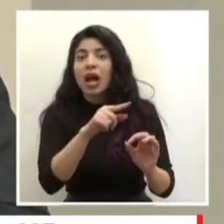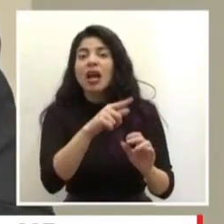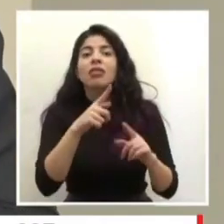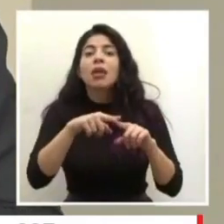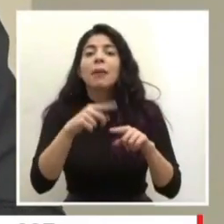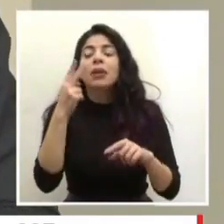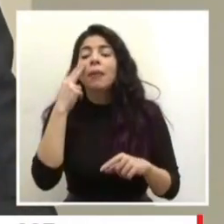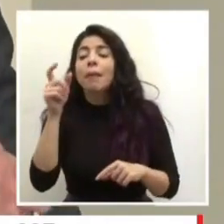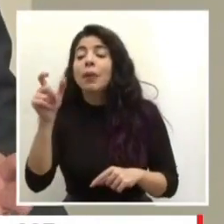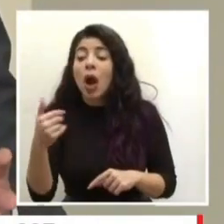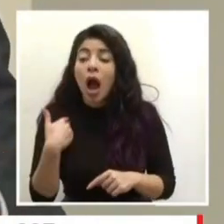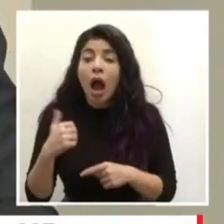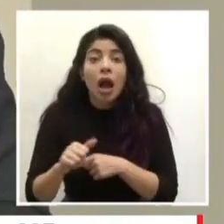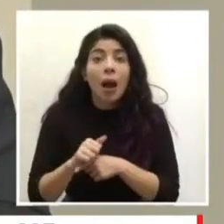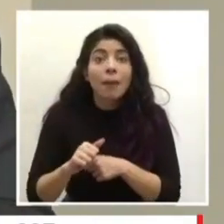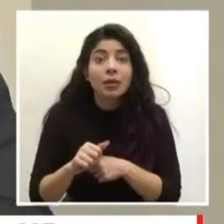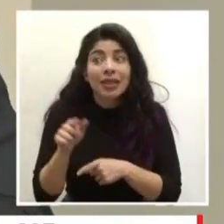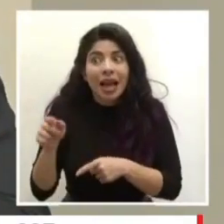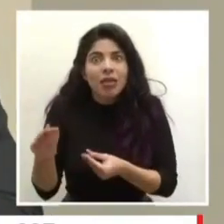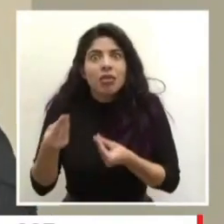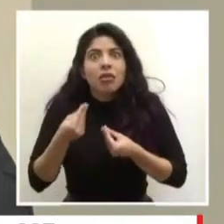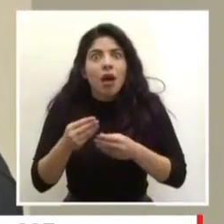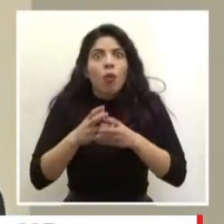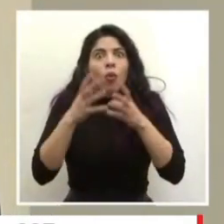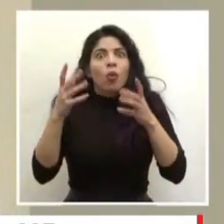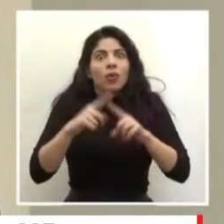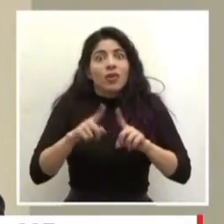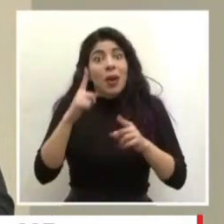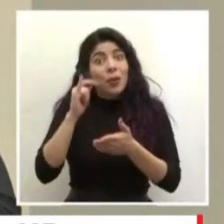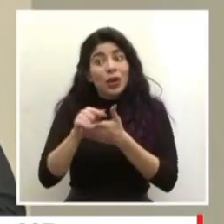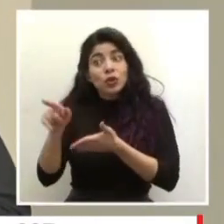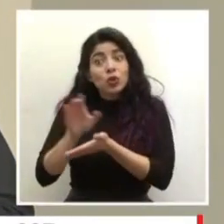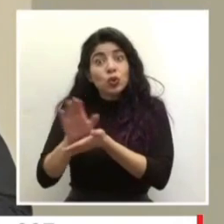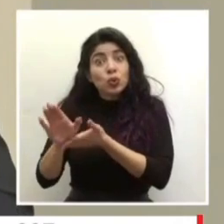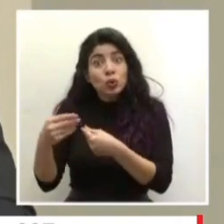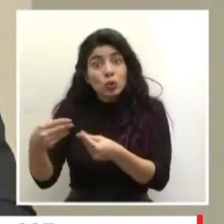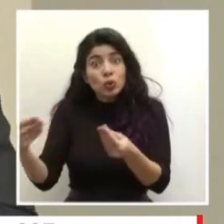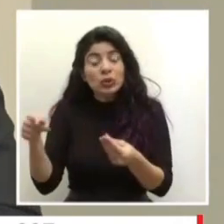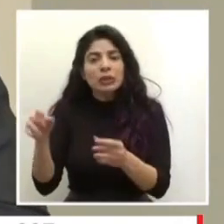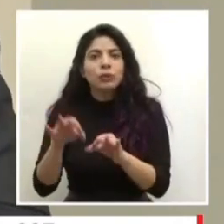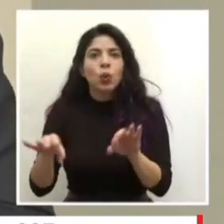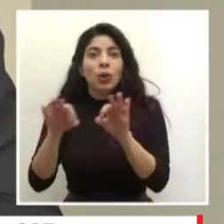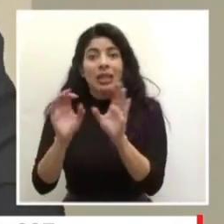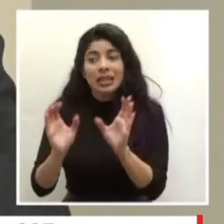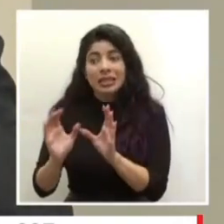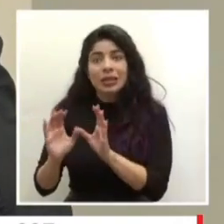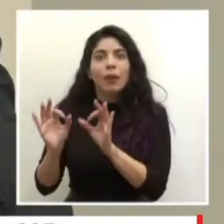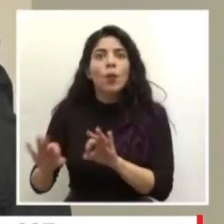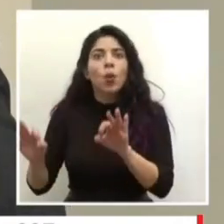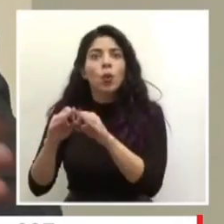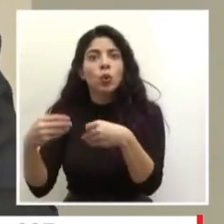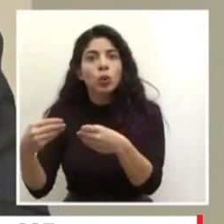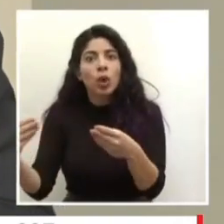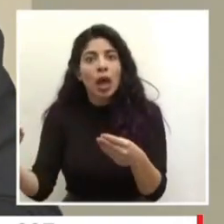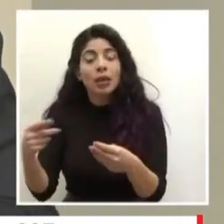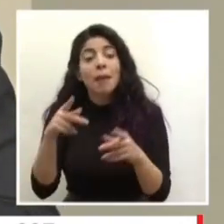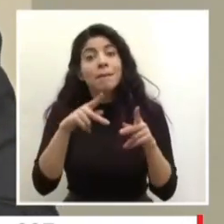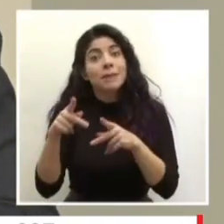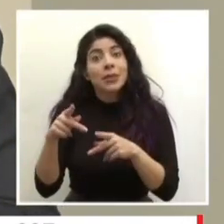capacitación. Esa es la diferencia. Por eso esos cursos son tan importantes, esas certificaciones. Y eso genera un buen